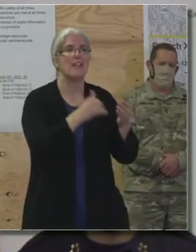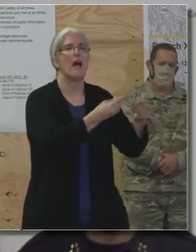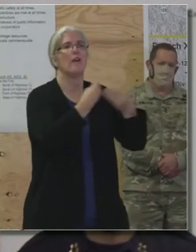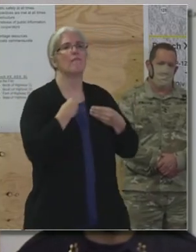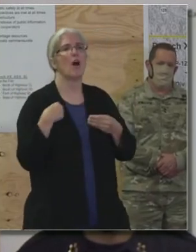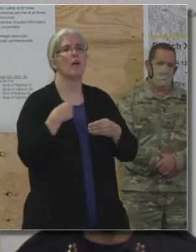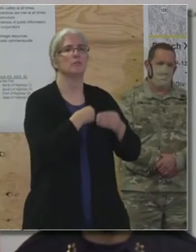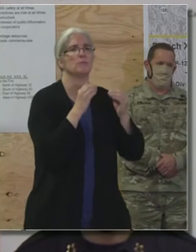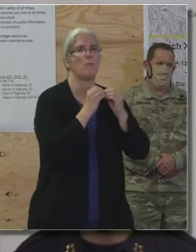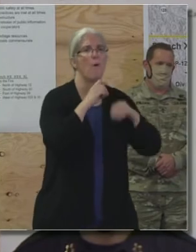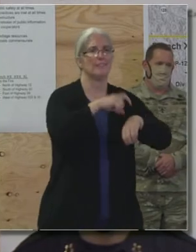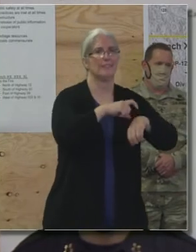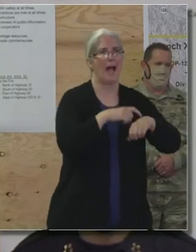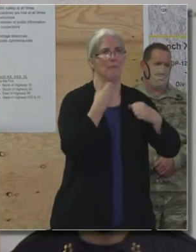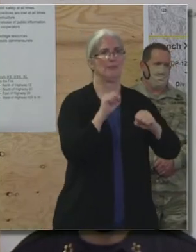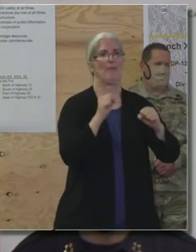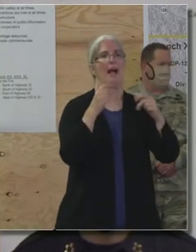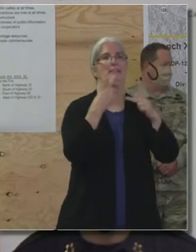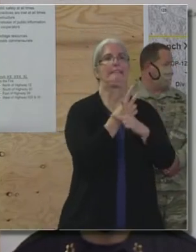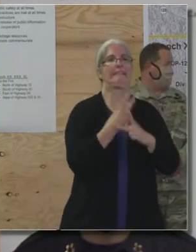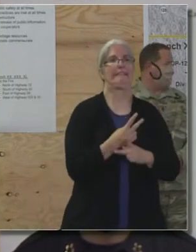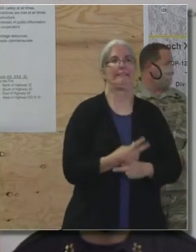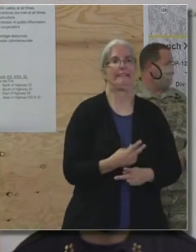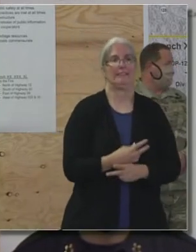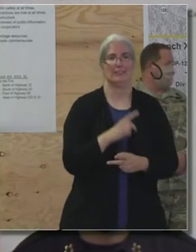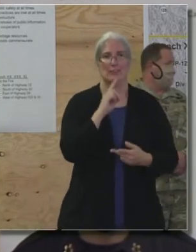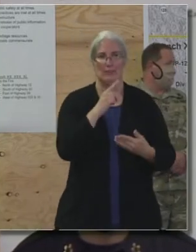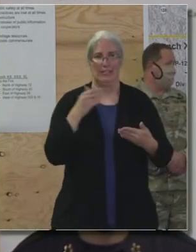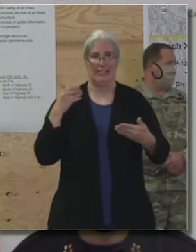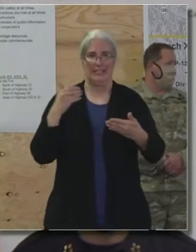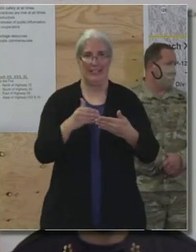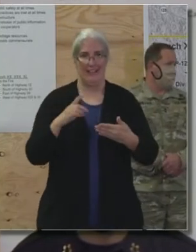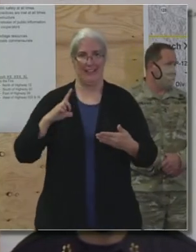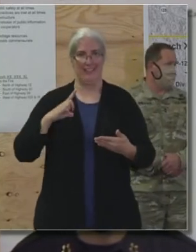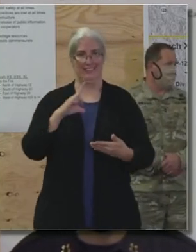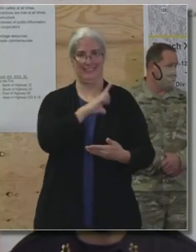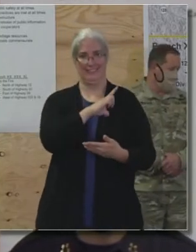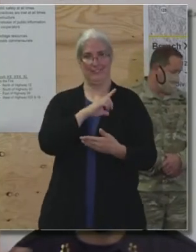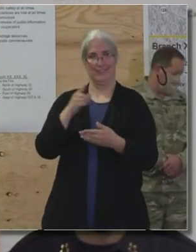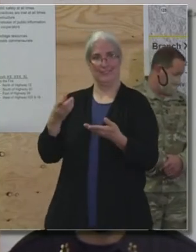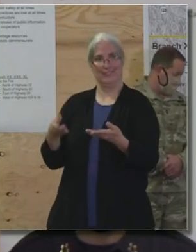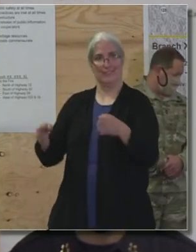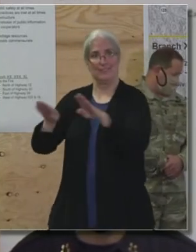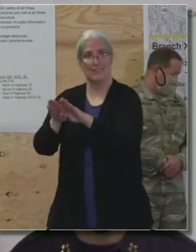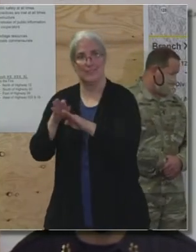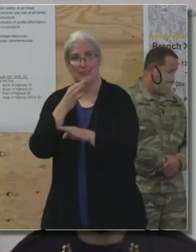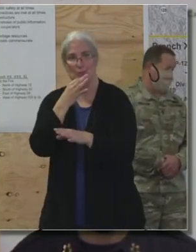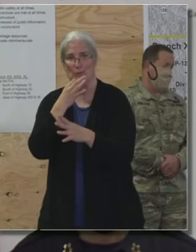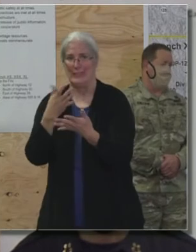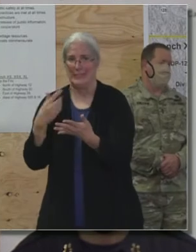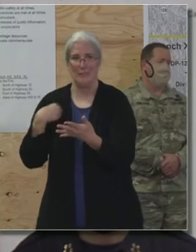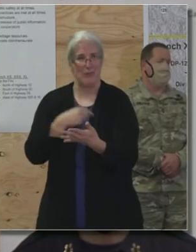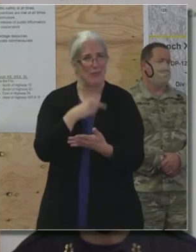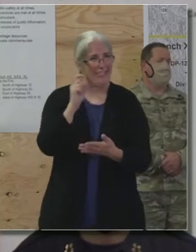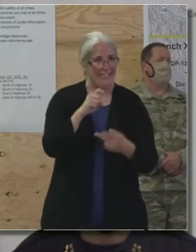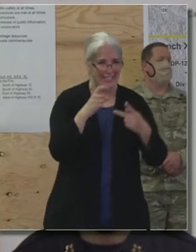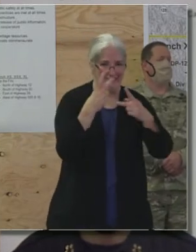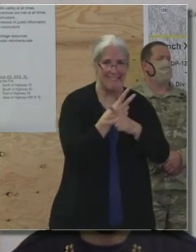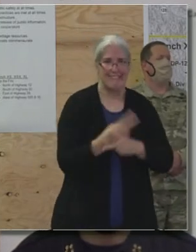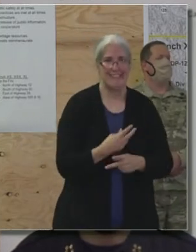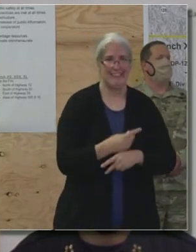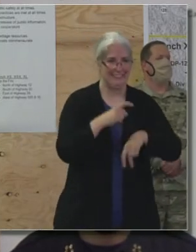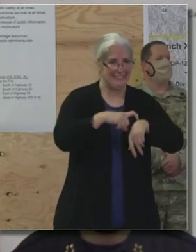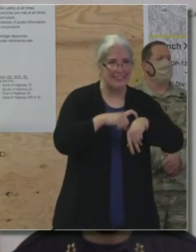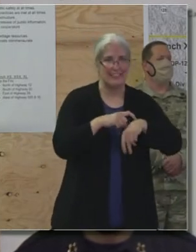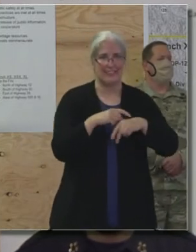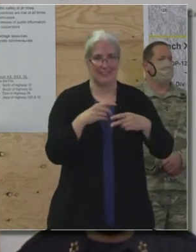que coincide con el final de la sesión legislativa y era para tener tiempo para trabajar en